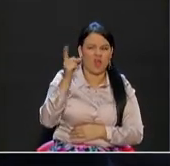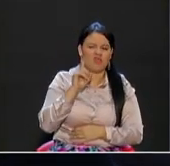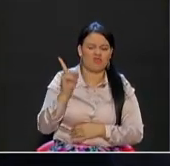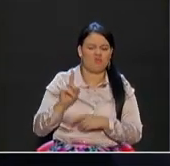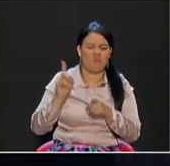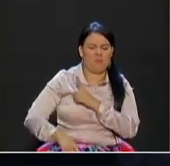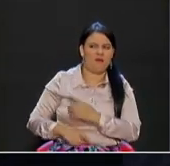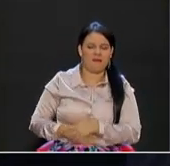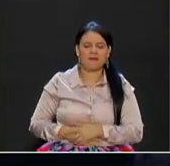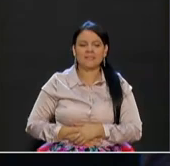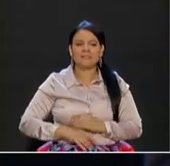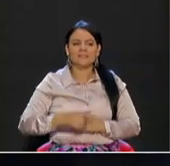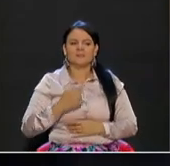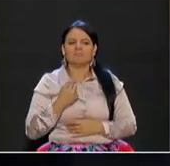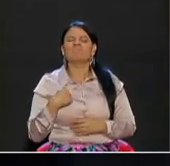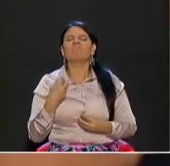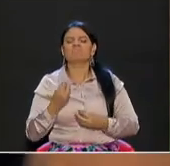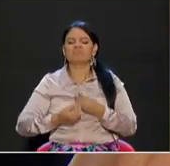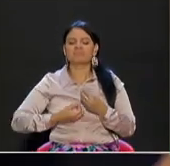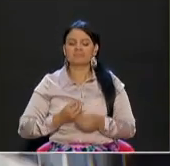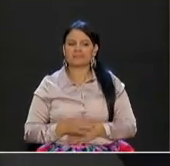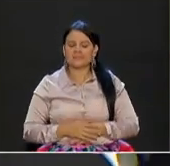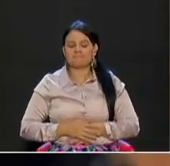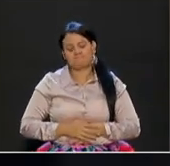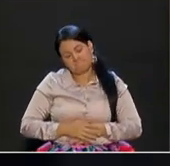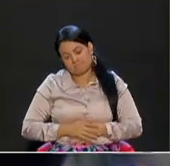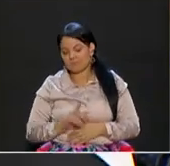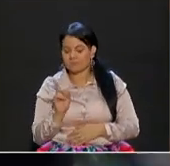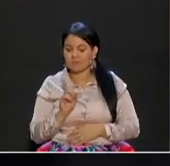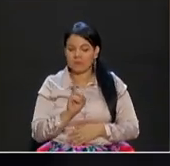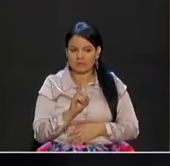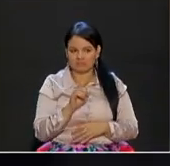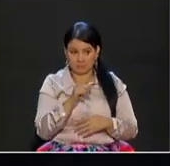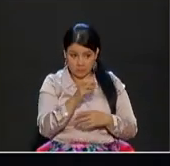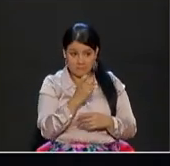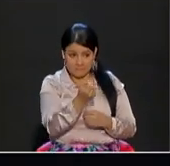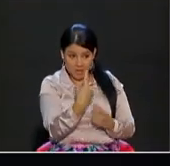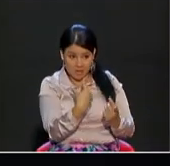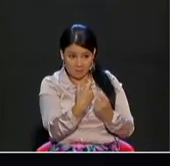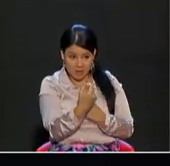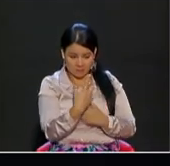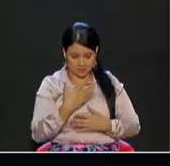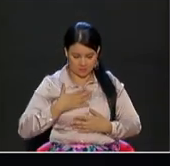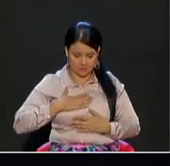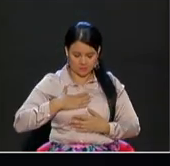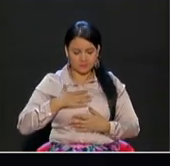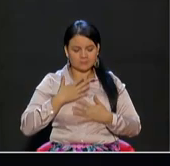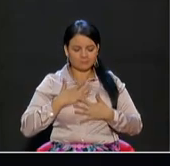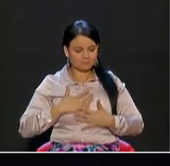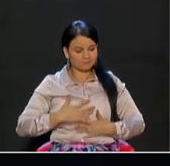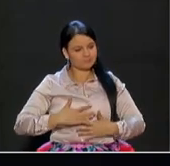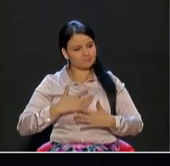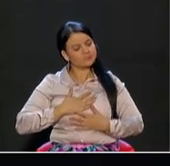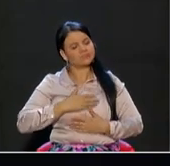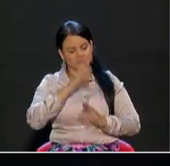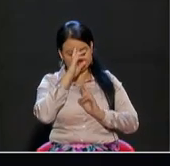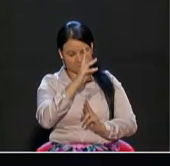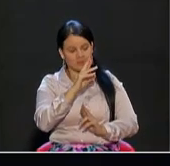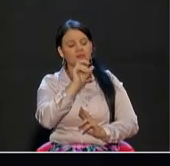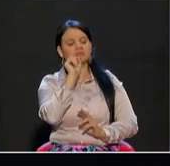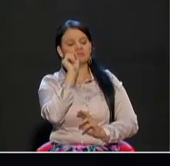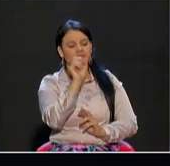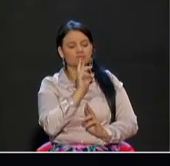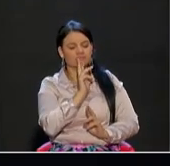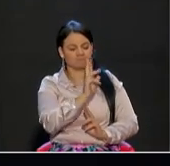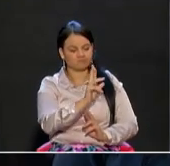con prudencia y respeto respondió una por una de las respuestas esa es la postura de andrés hoy y